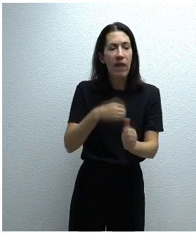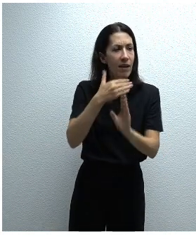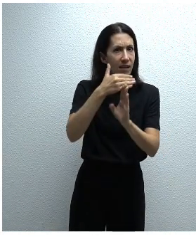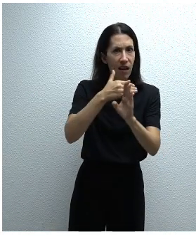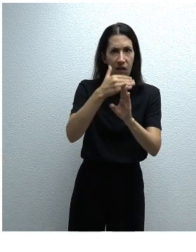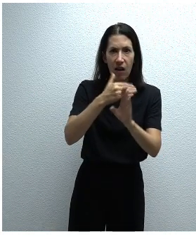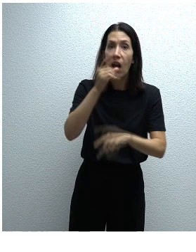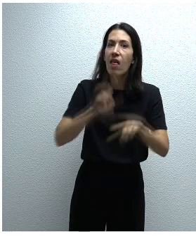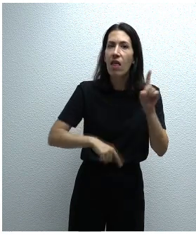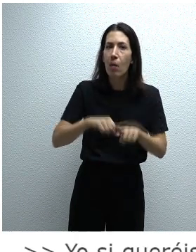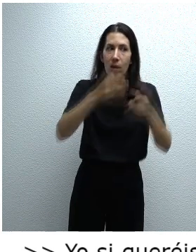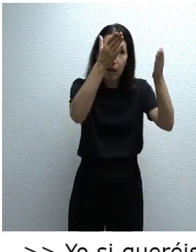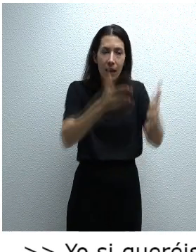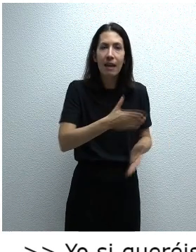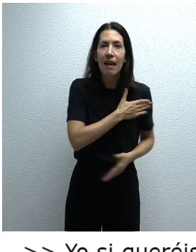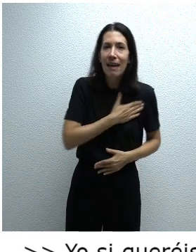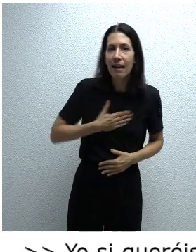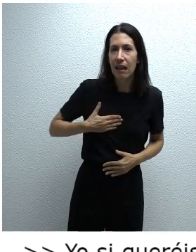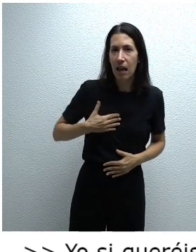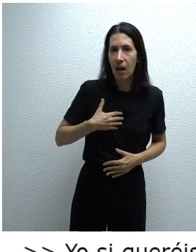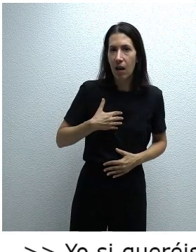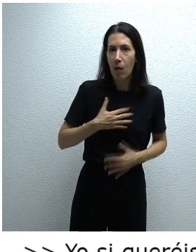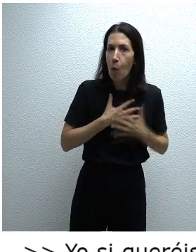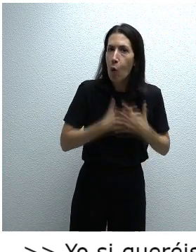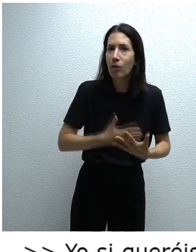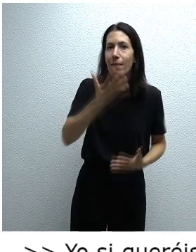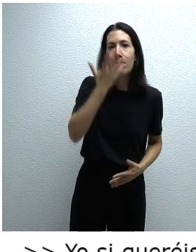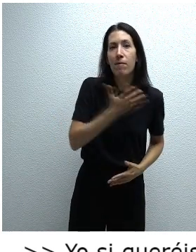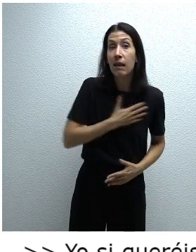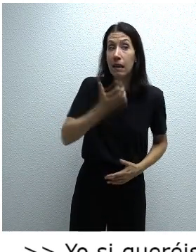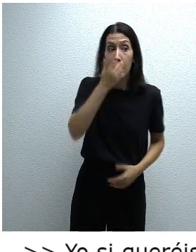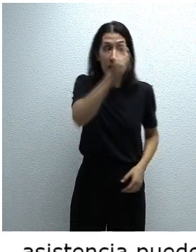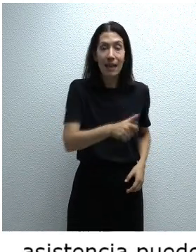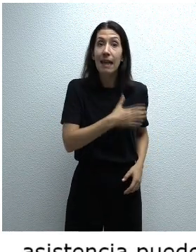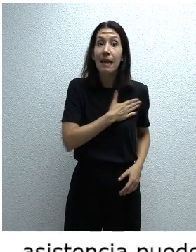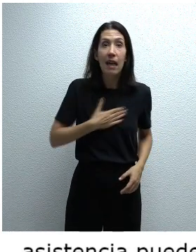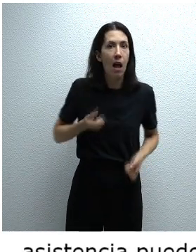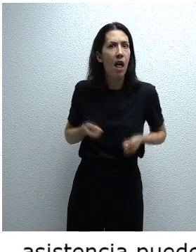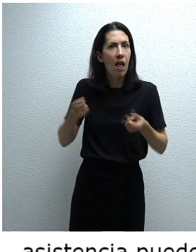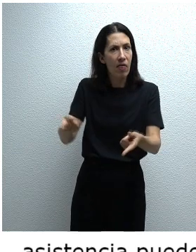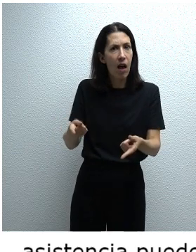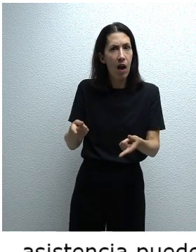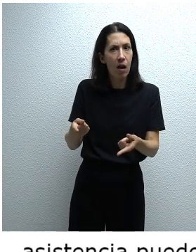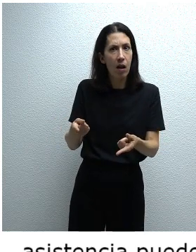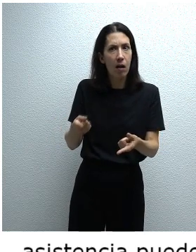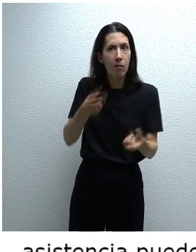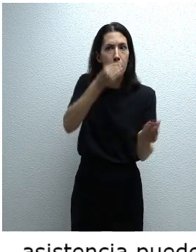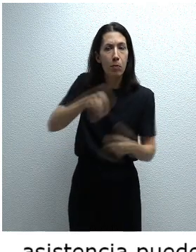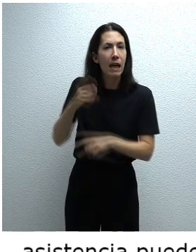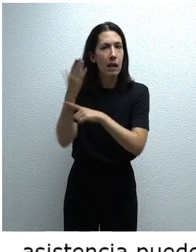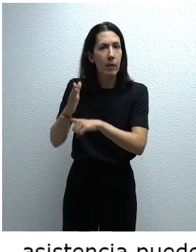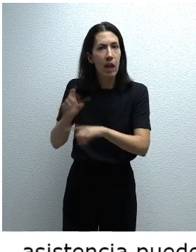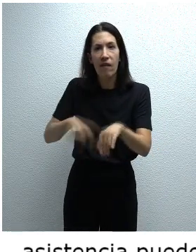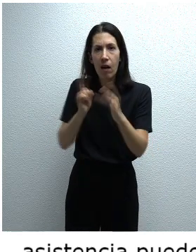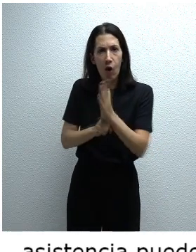que derive de la voluntad, deseo y preferencia de la persona. Si esa persona quiere otorgar una facultad representativa a otra,